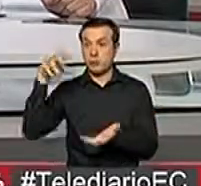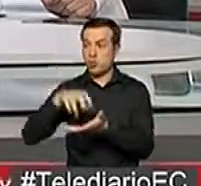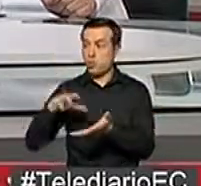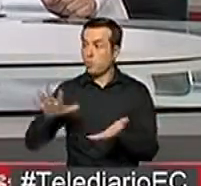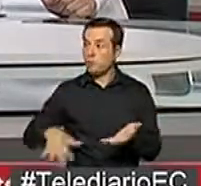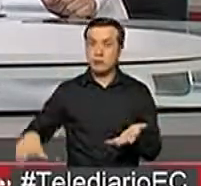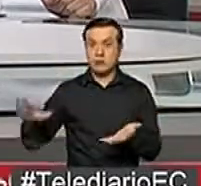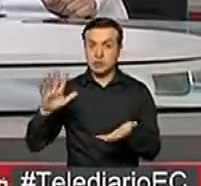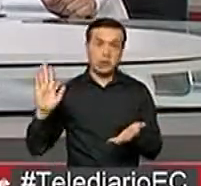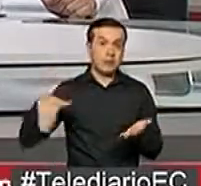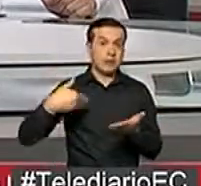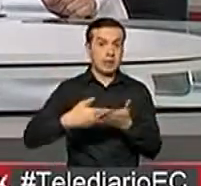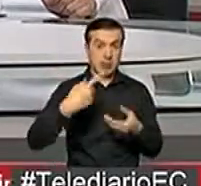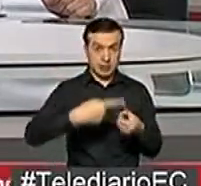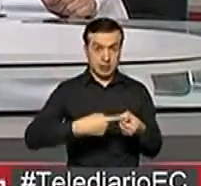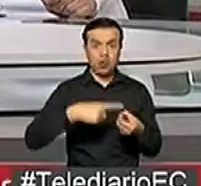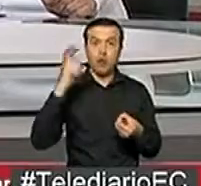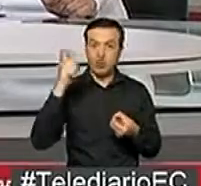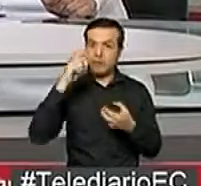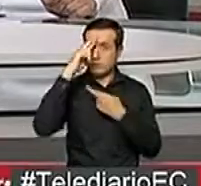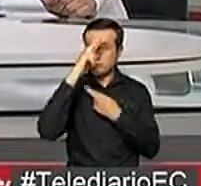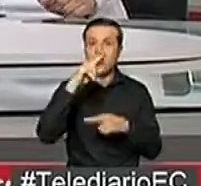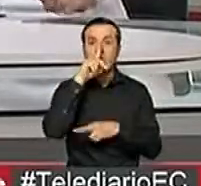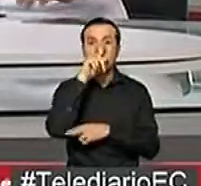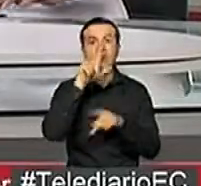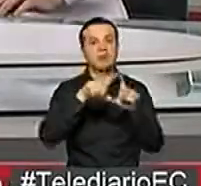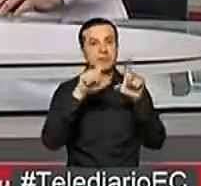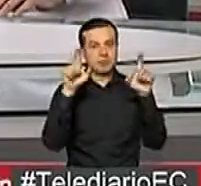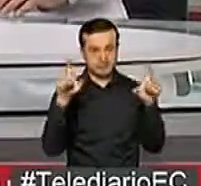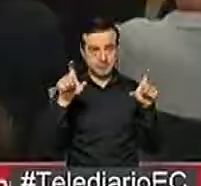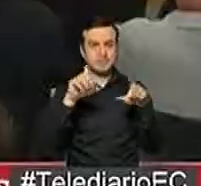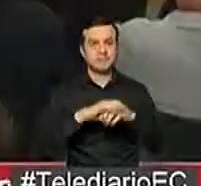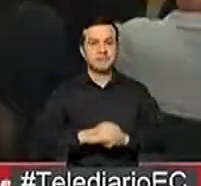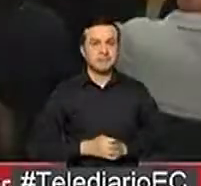provincias del país también deberán acoger esta disposición.